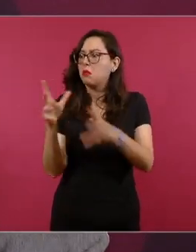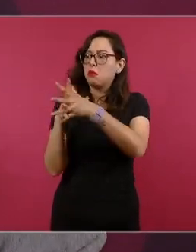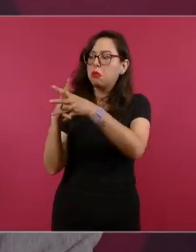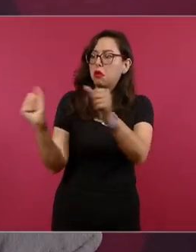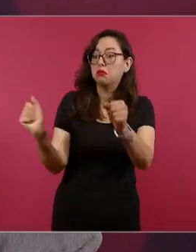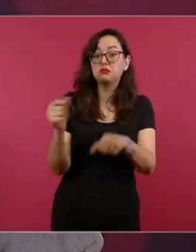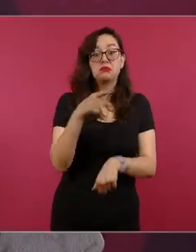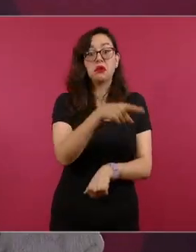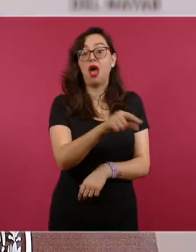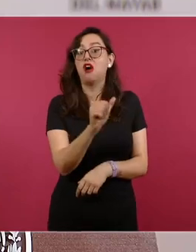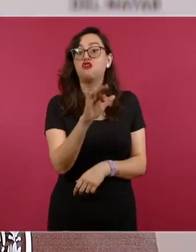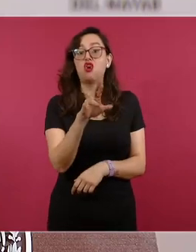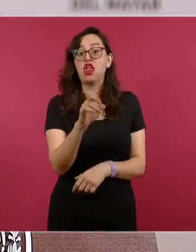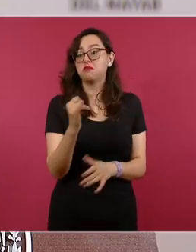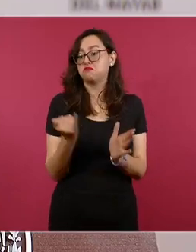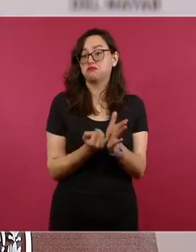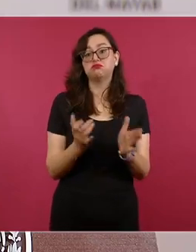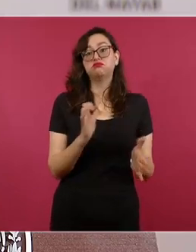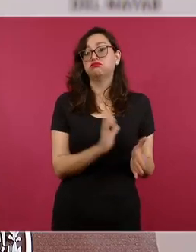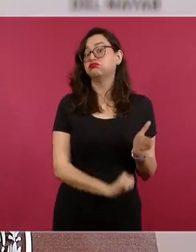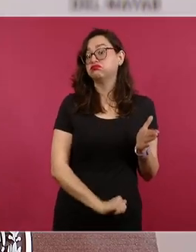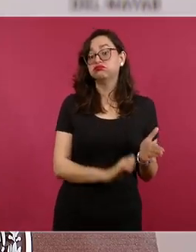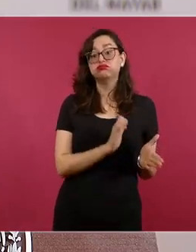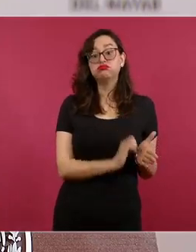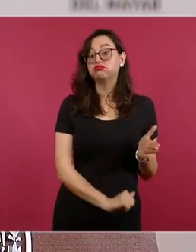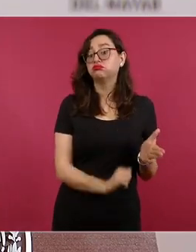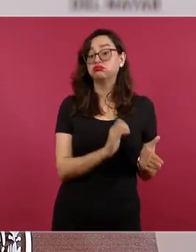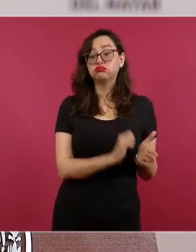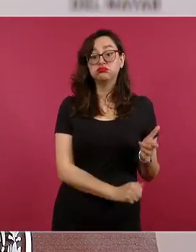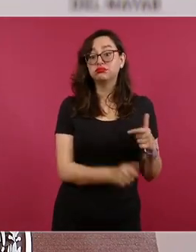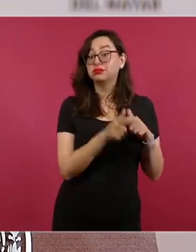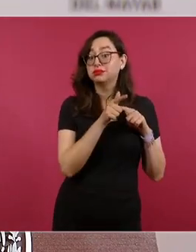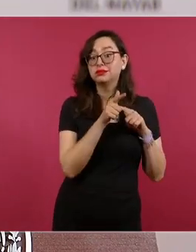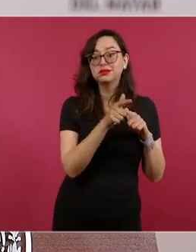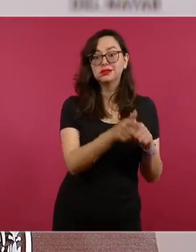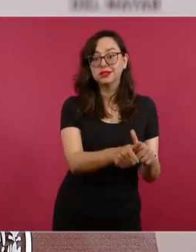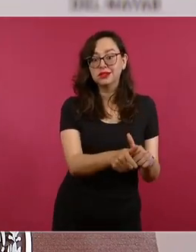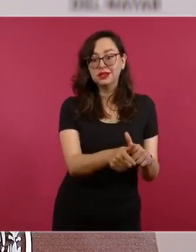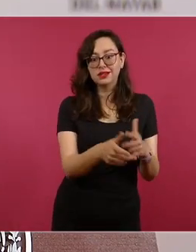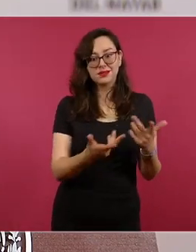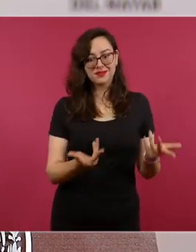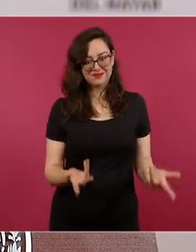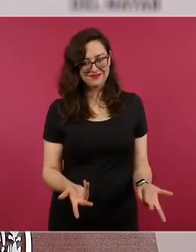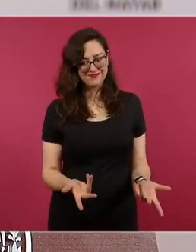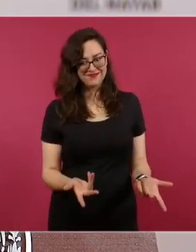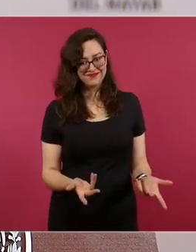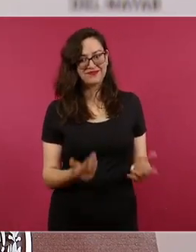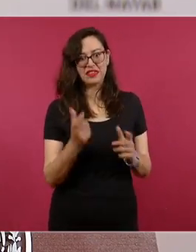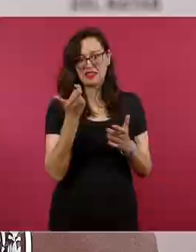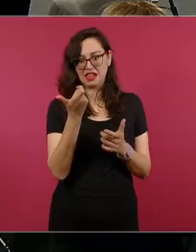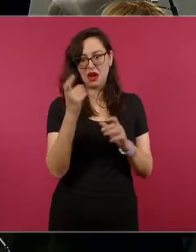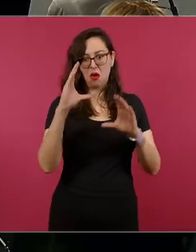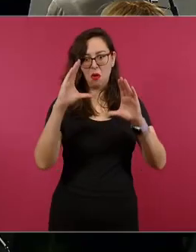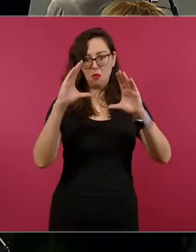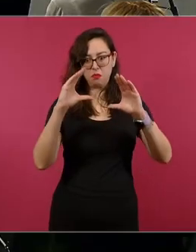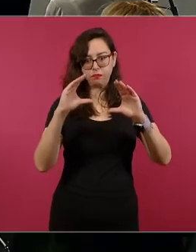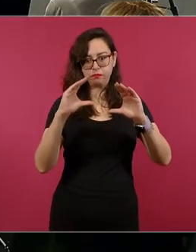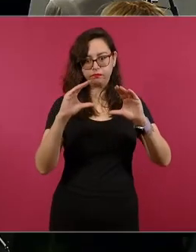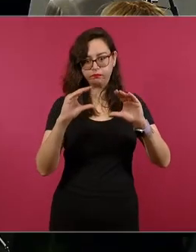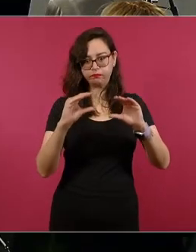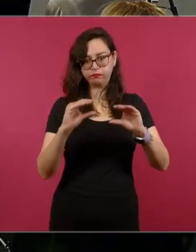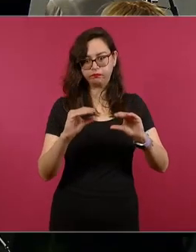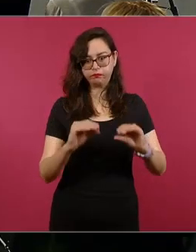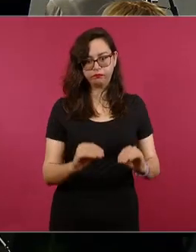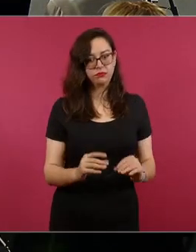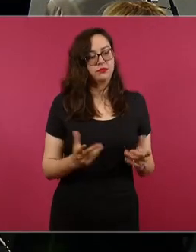Obviamente, el Fondo de Pensiones para el Bienestar no le va a cobrar comisión a los trabajadores que el dinero de ellos